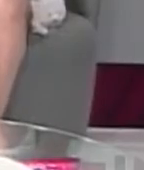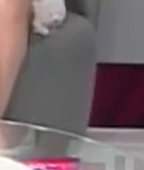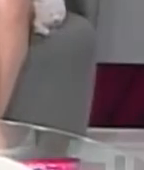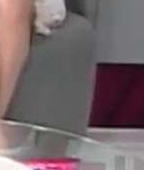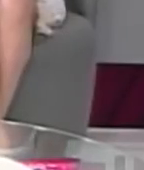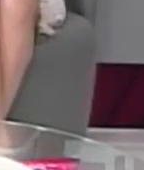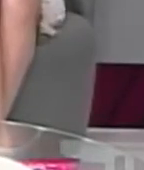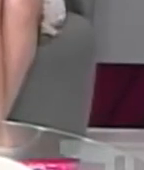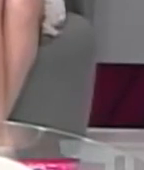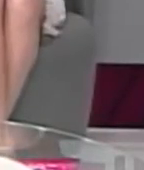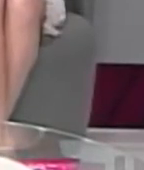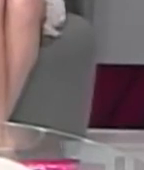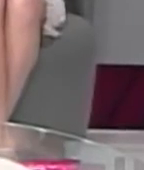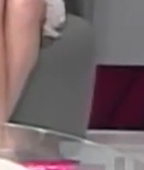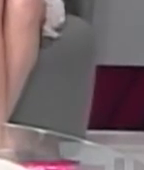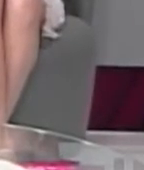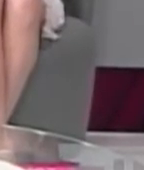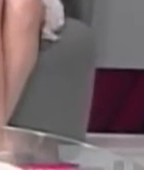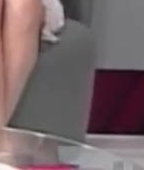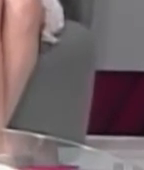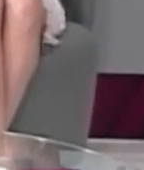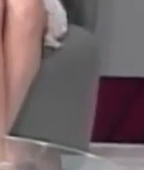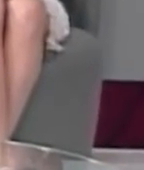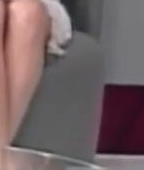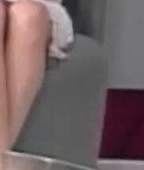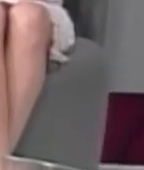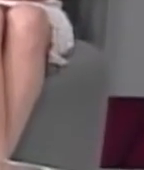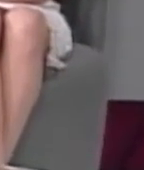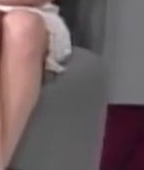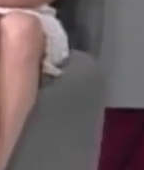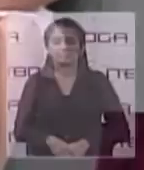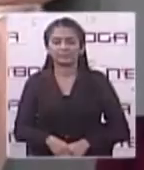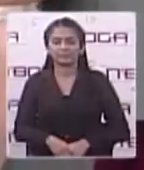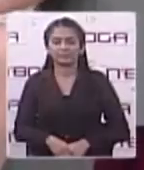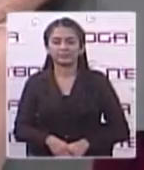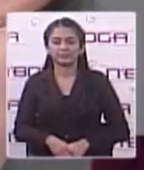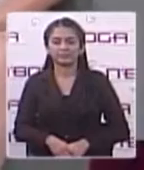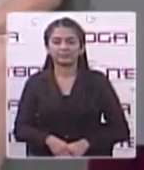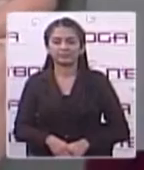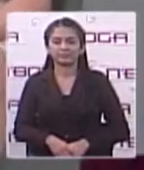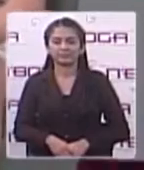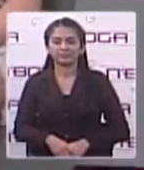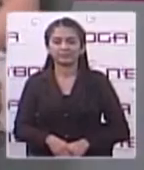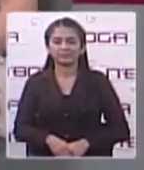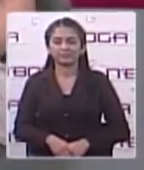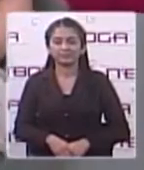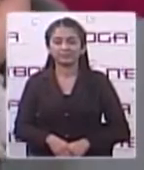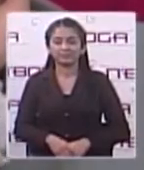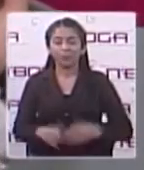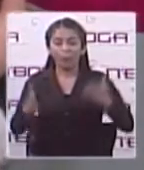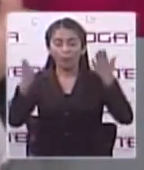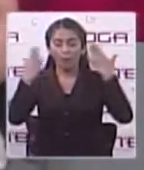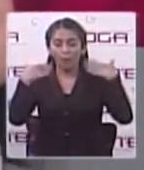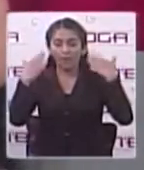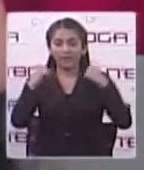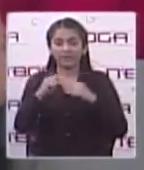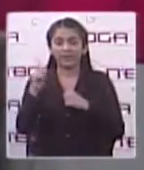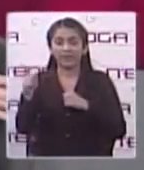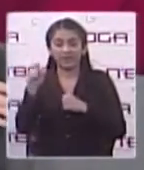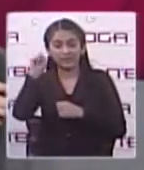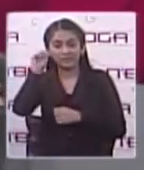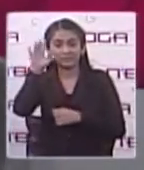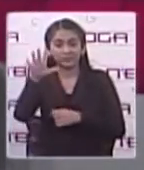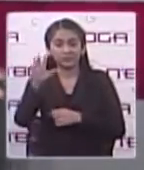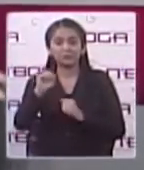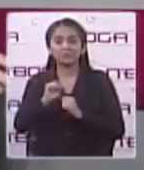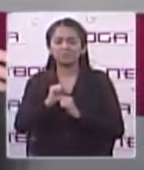continuar con noticias, y es que una de las más grandes exposiciones se está llevando a cabo en el MAC de Guayaquil, reuniendo diversidad